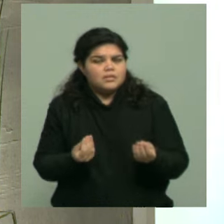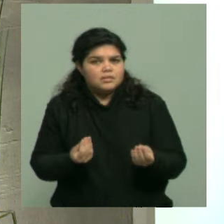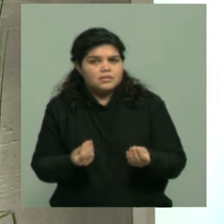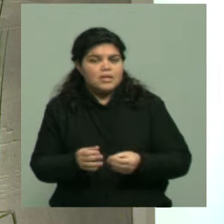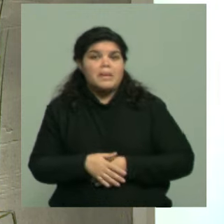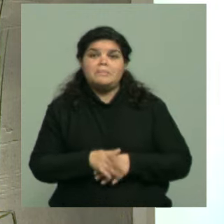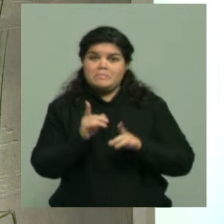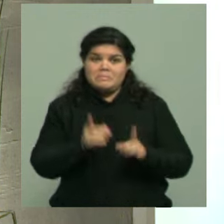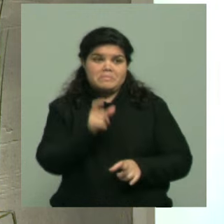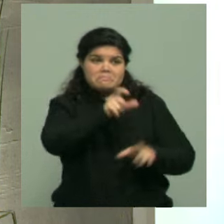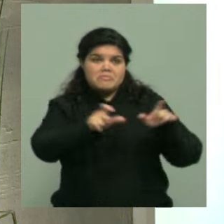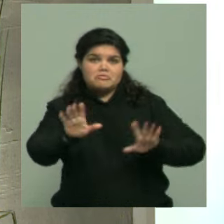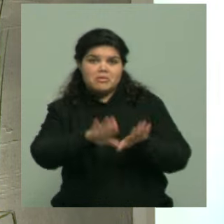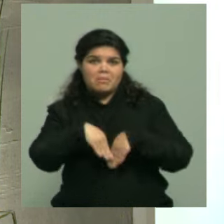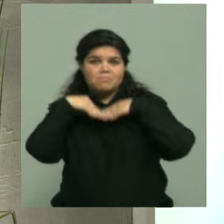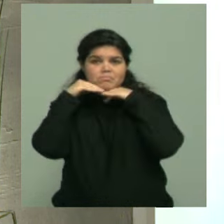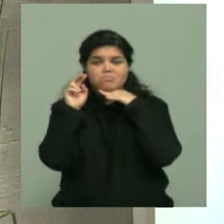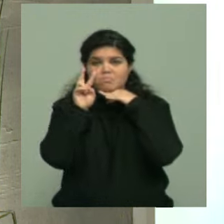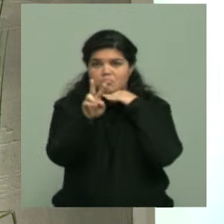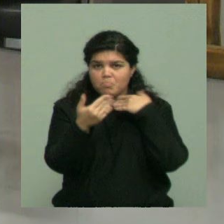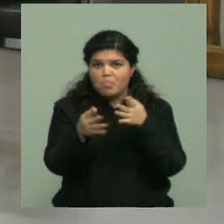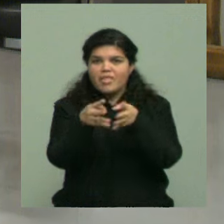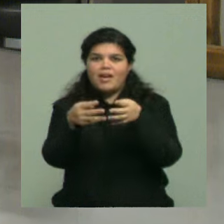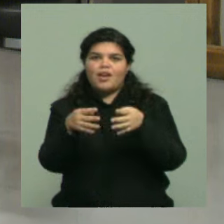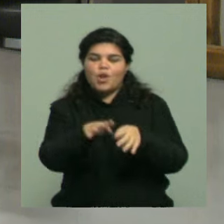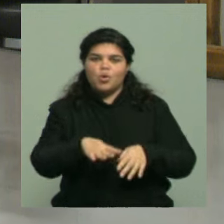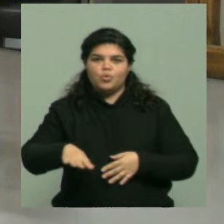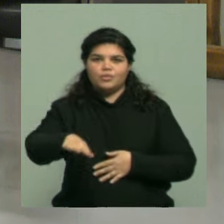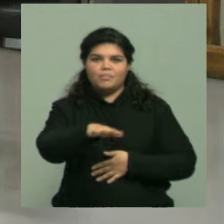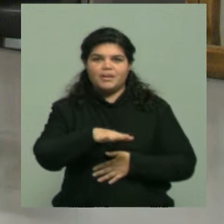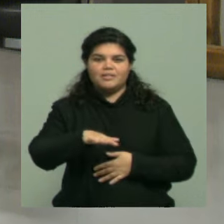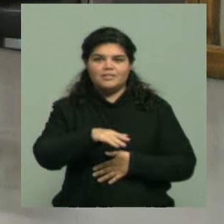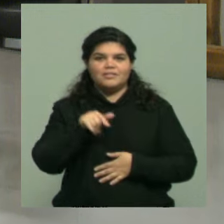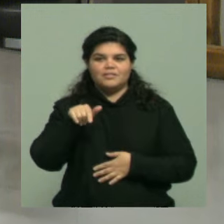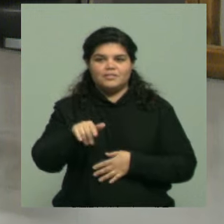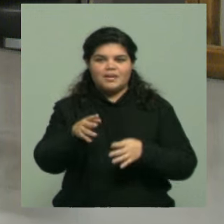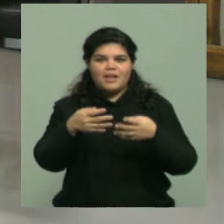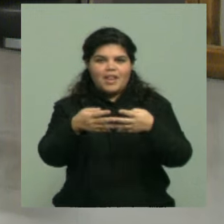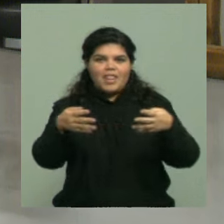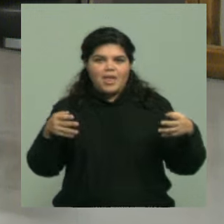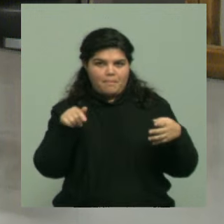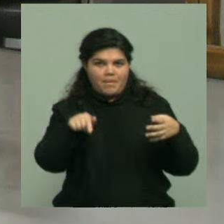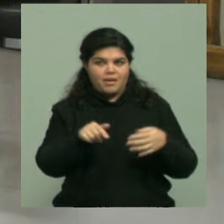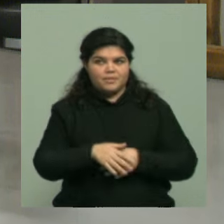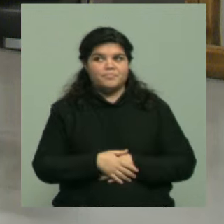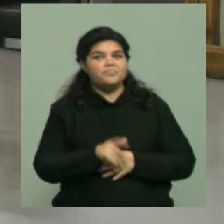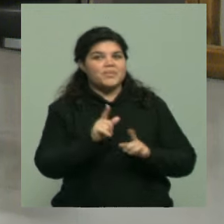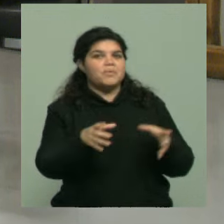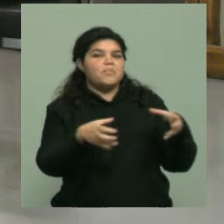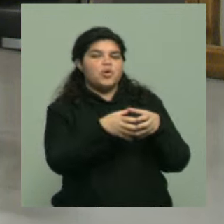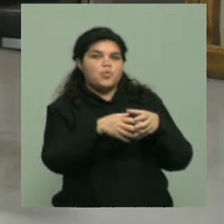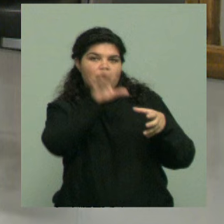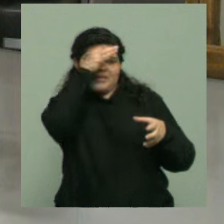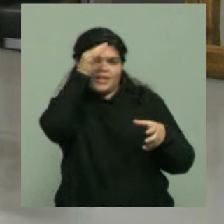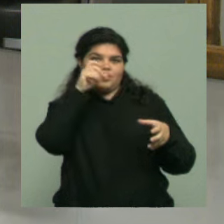pueda disfrutar la gente en el Le Parc, ¿no? Bien, en el Le Parc, sí. Bueno, el elenco se llama Eclipsarte, es un elenco